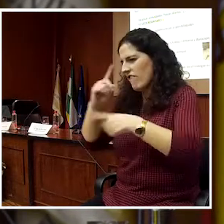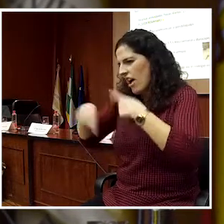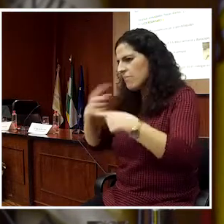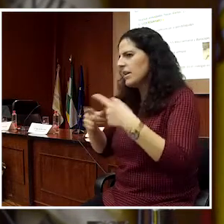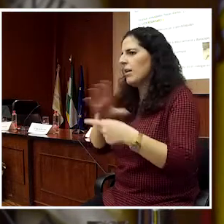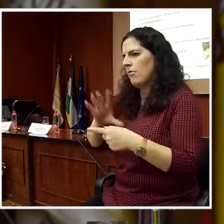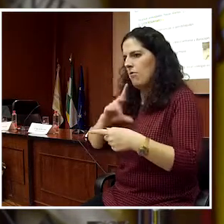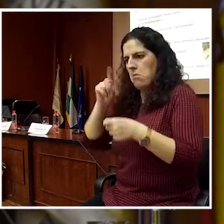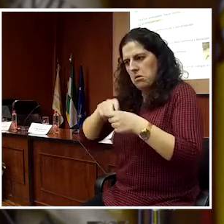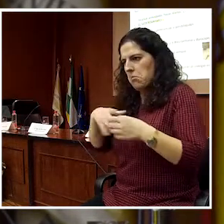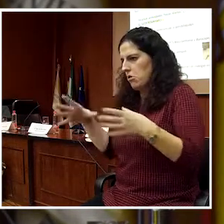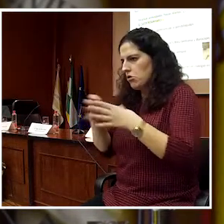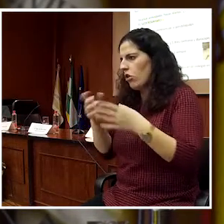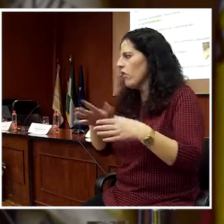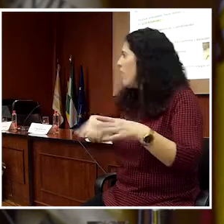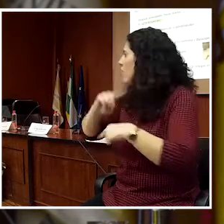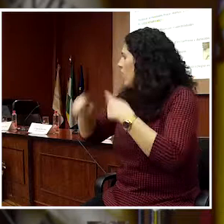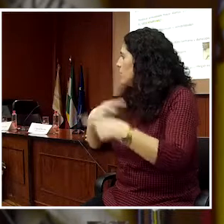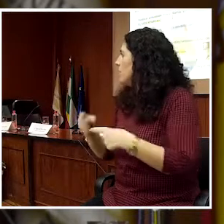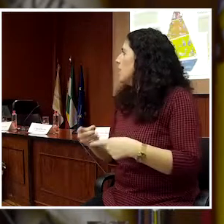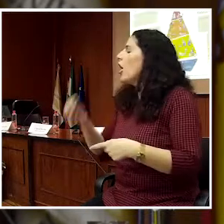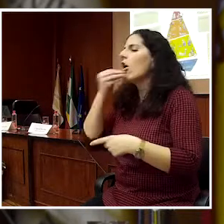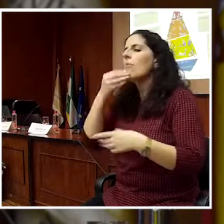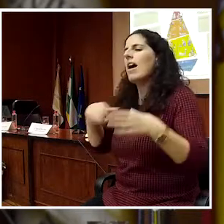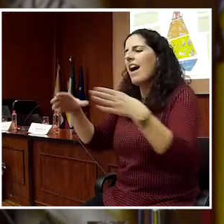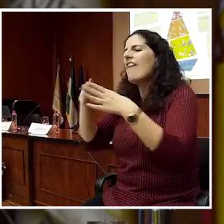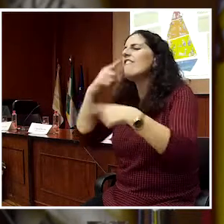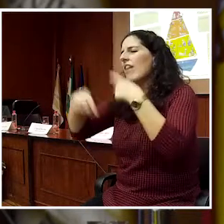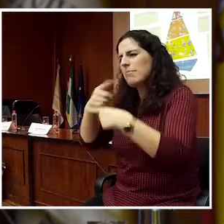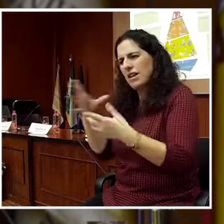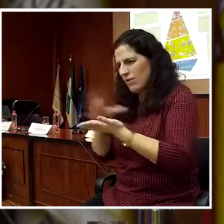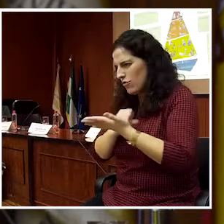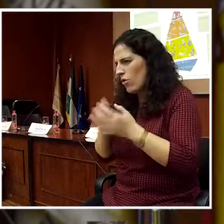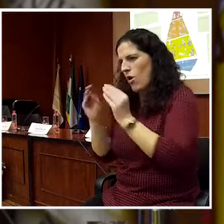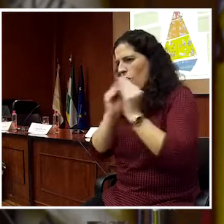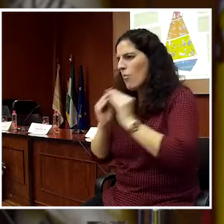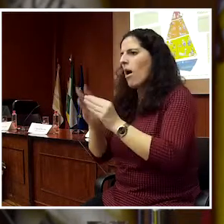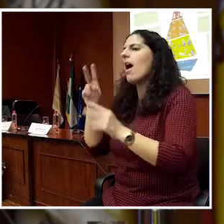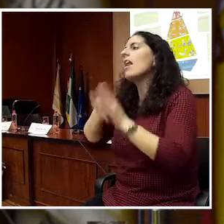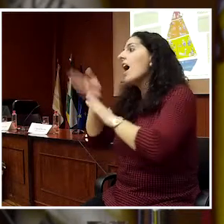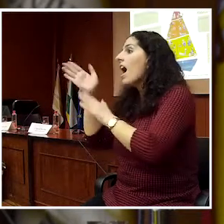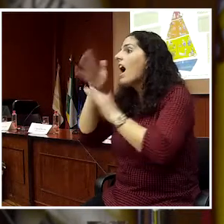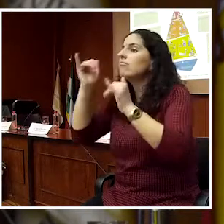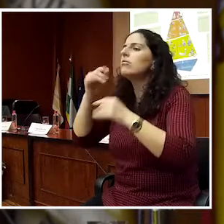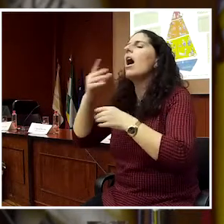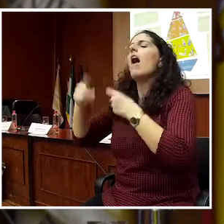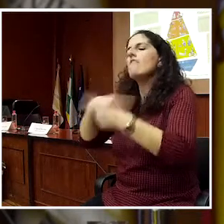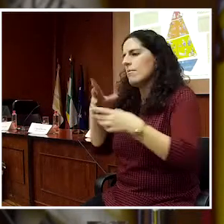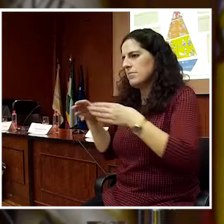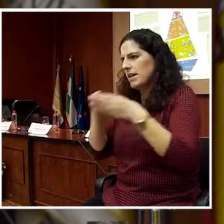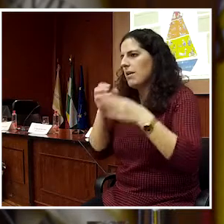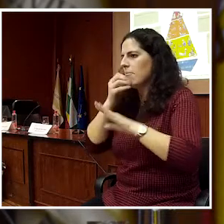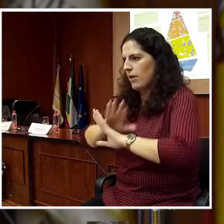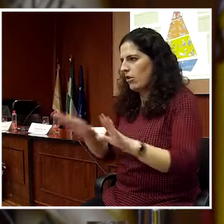dicho, incluir el menú familiar, incluir la actividad física de manera familiar y, para terminar, comentar que hay